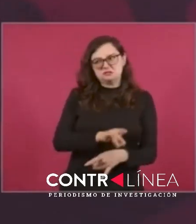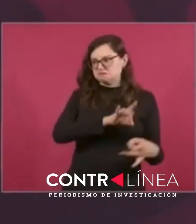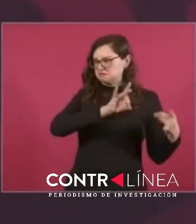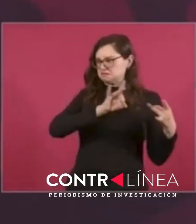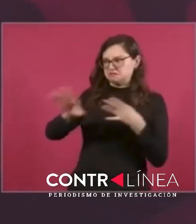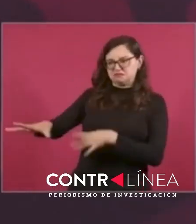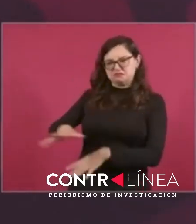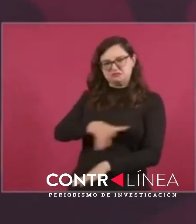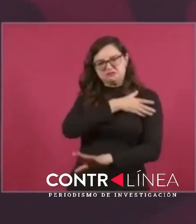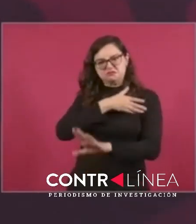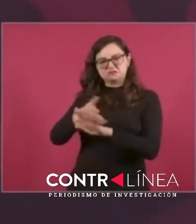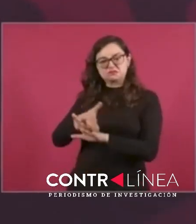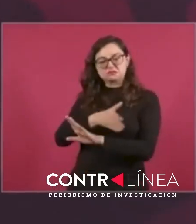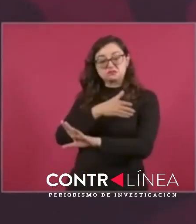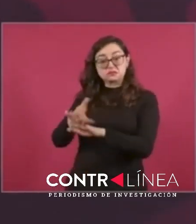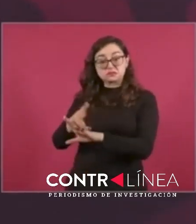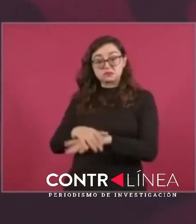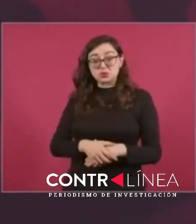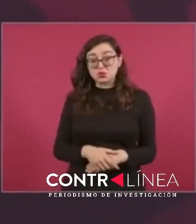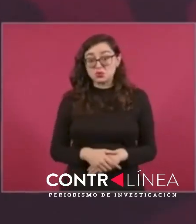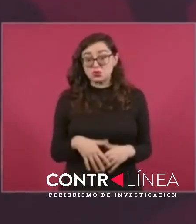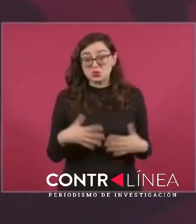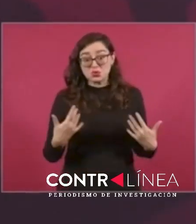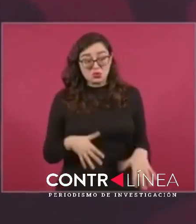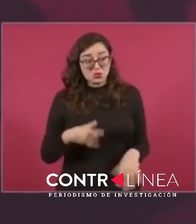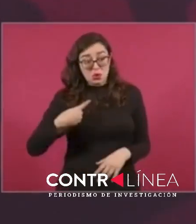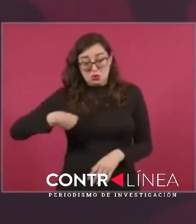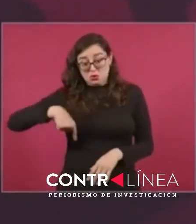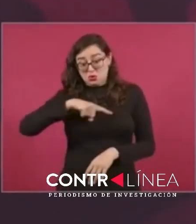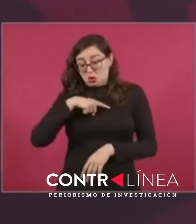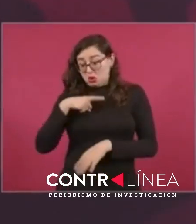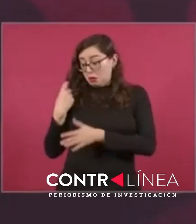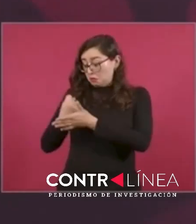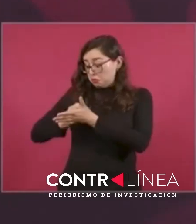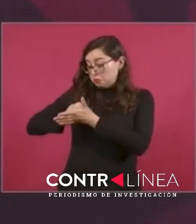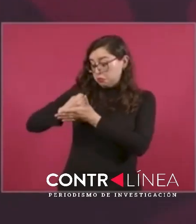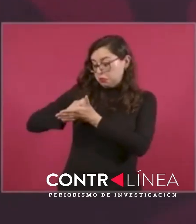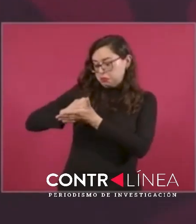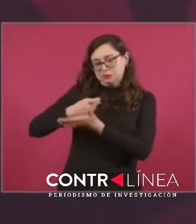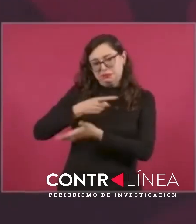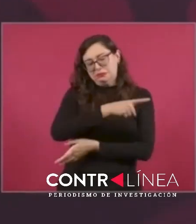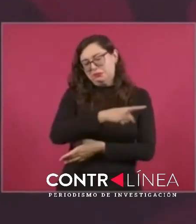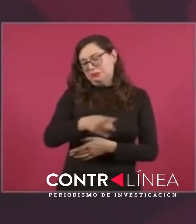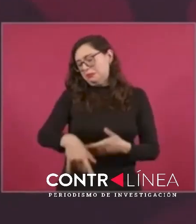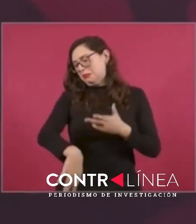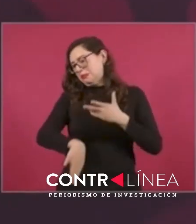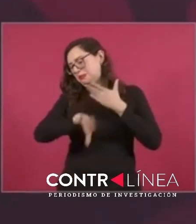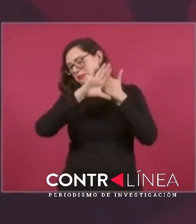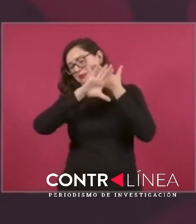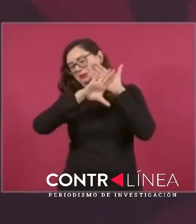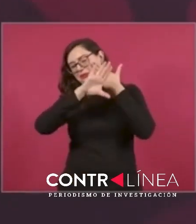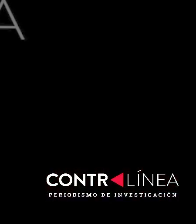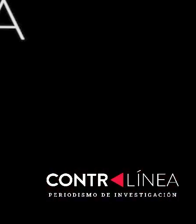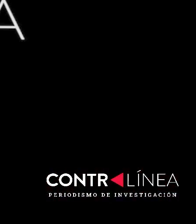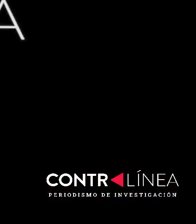país. Nosotros los hemos padecido durante mucho tiempo.